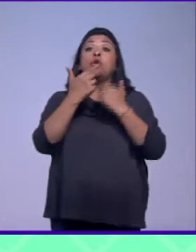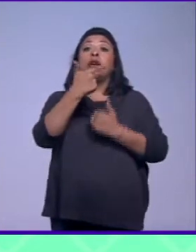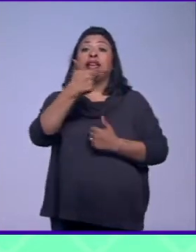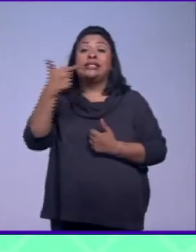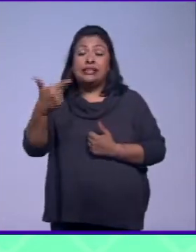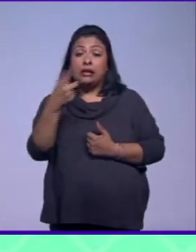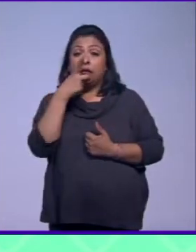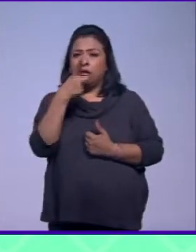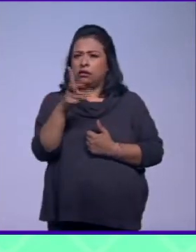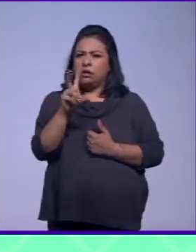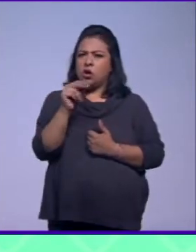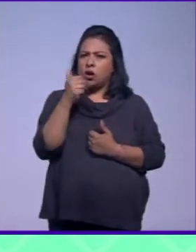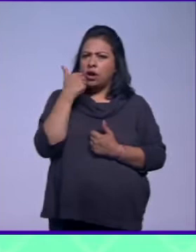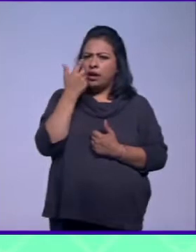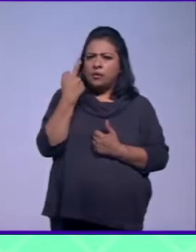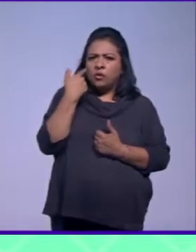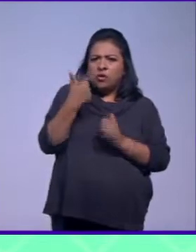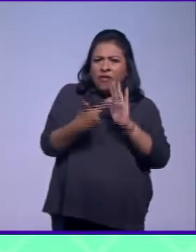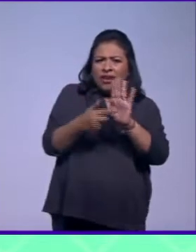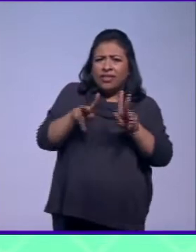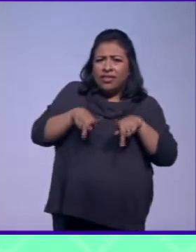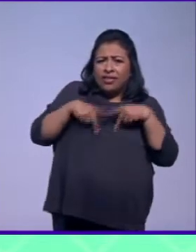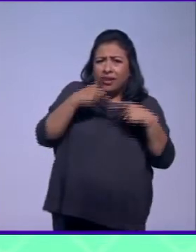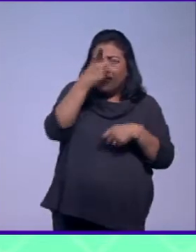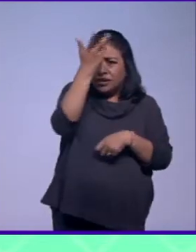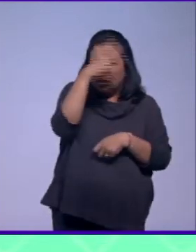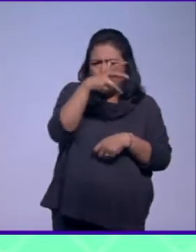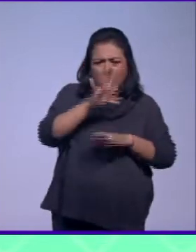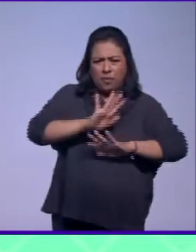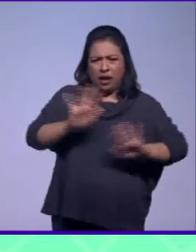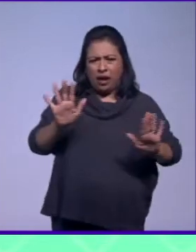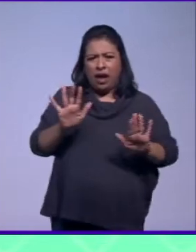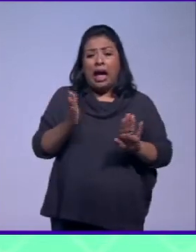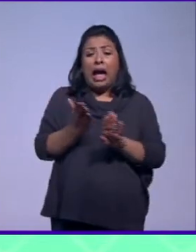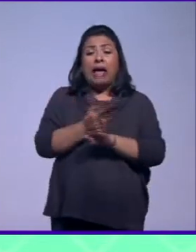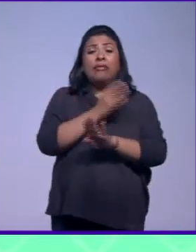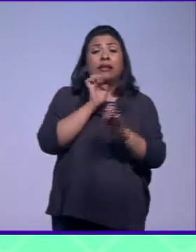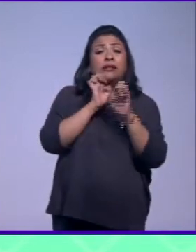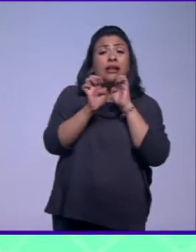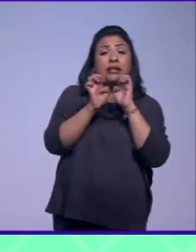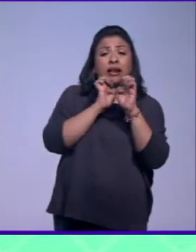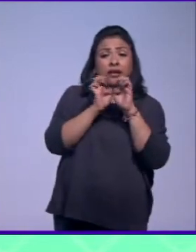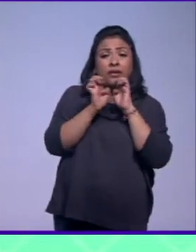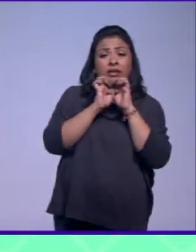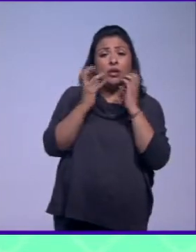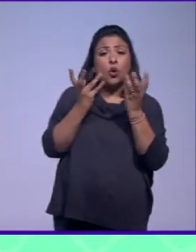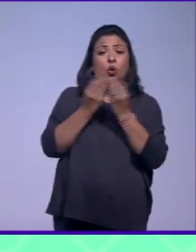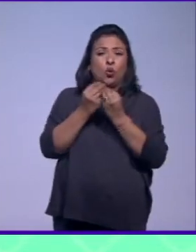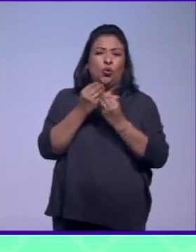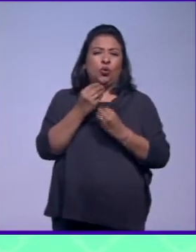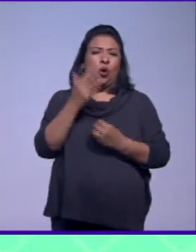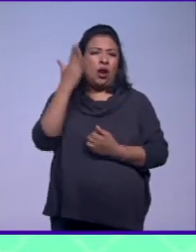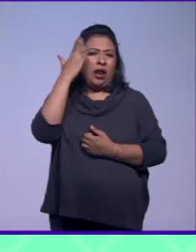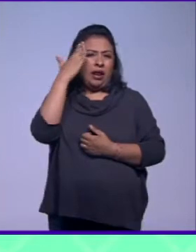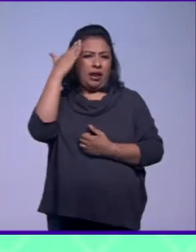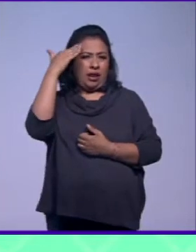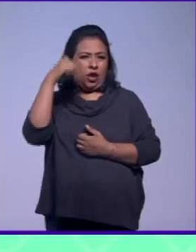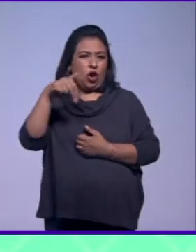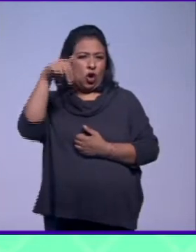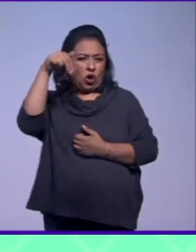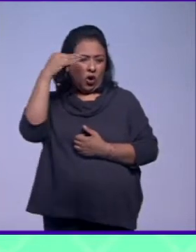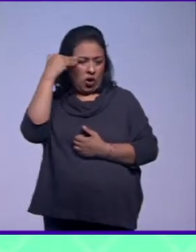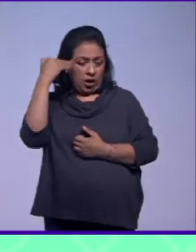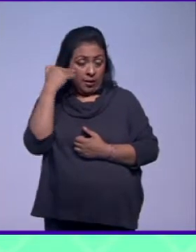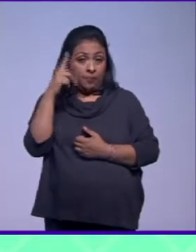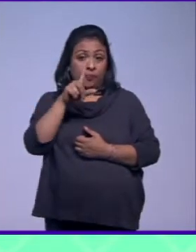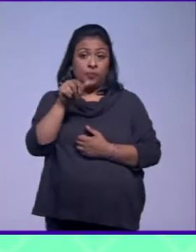querían que se viera débil donald trump antes de esta entrevista con el líder norcoreano la